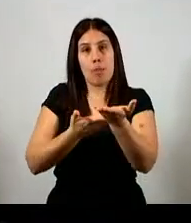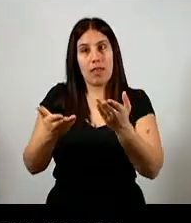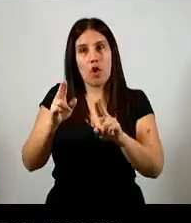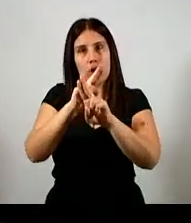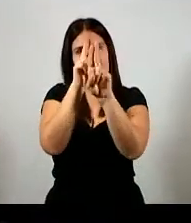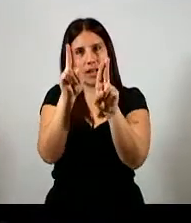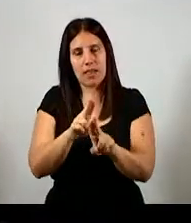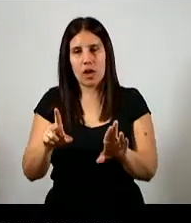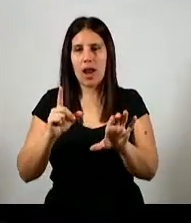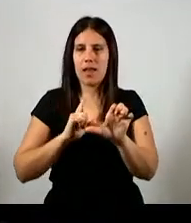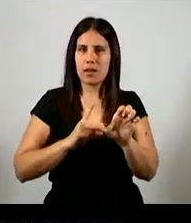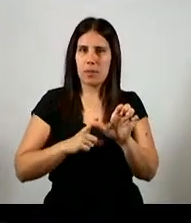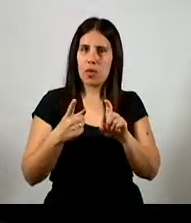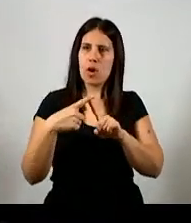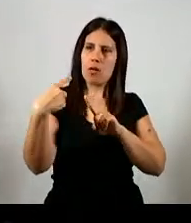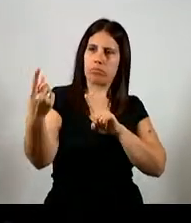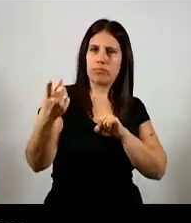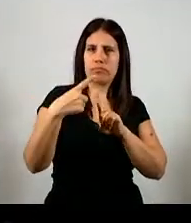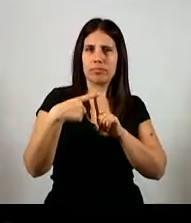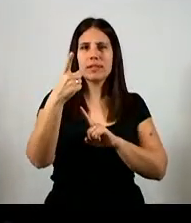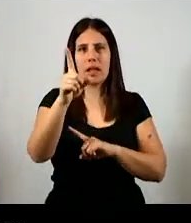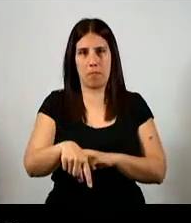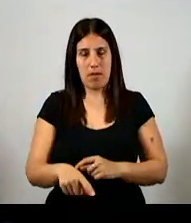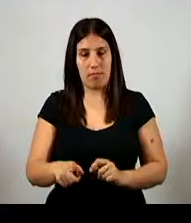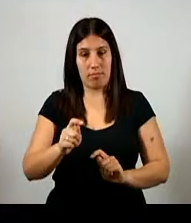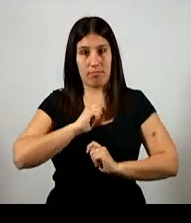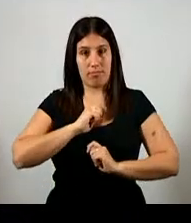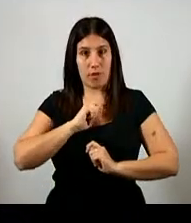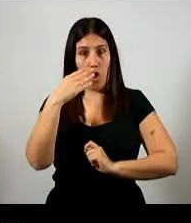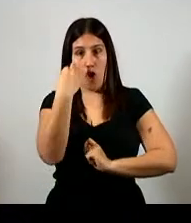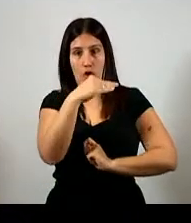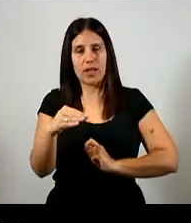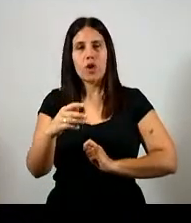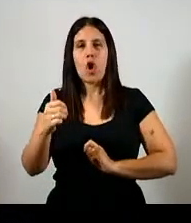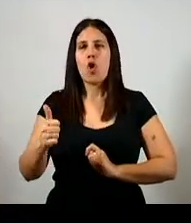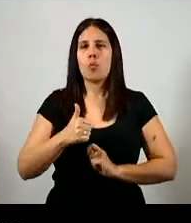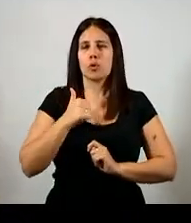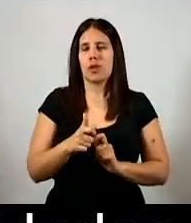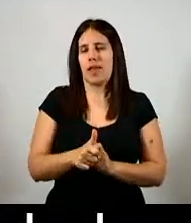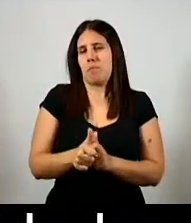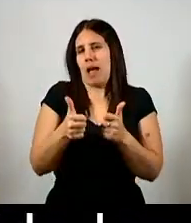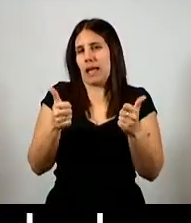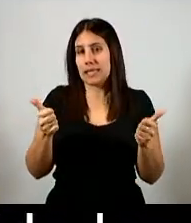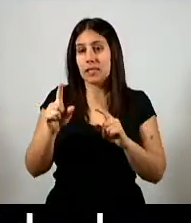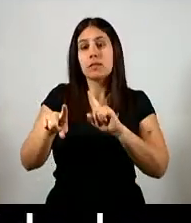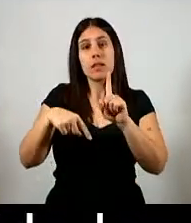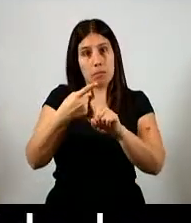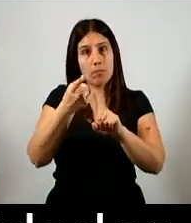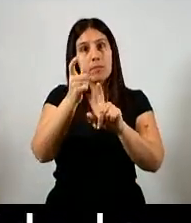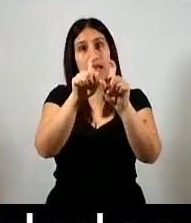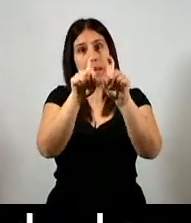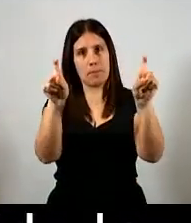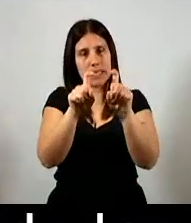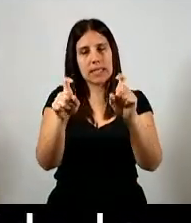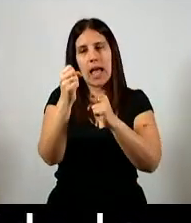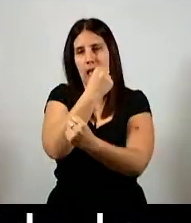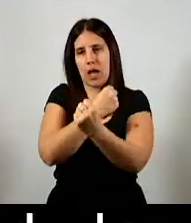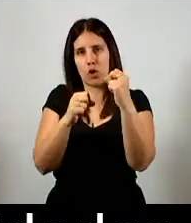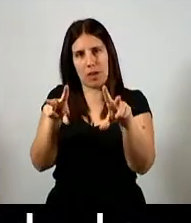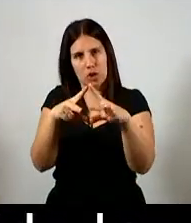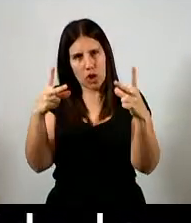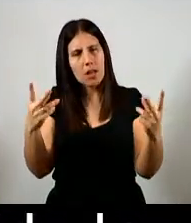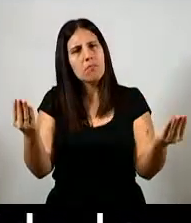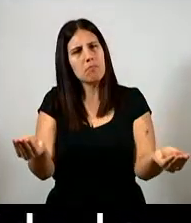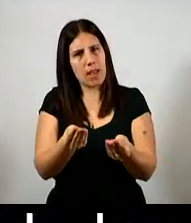Extremadura, en forma de mayores oportunidades para nuestros jóvenes, nuestras empresas y nuestra economía social.